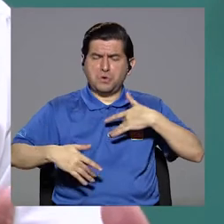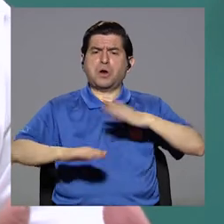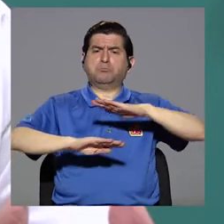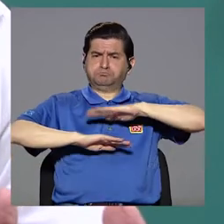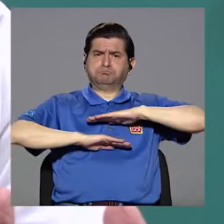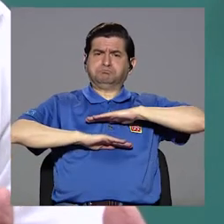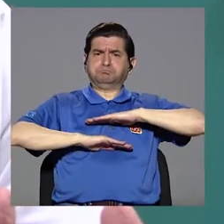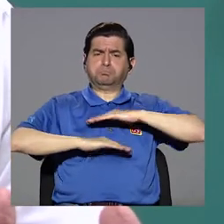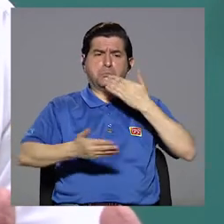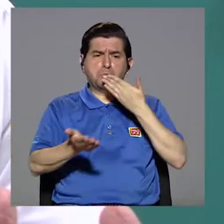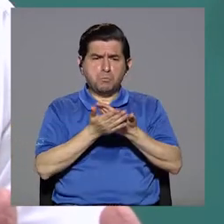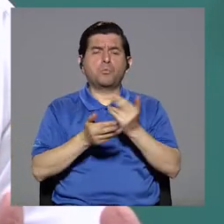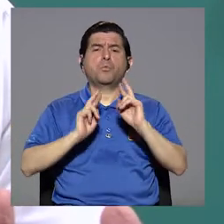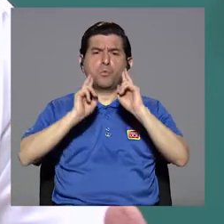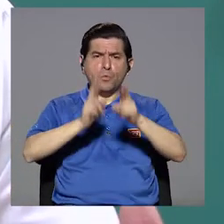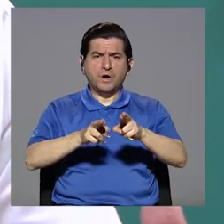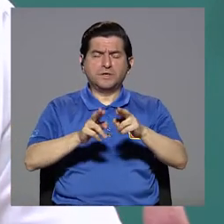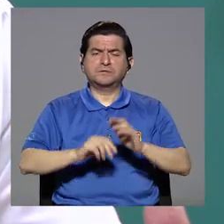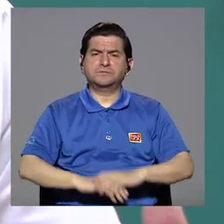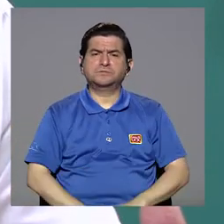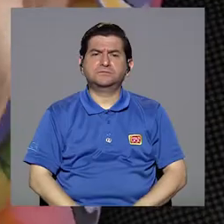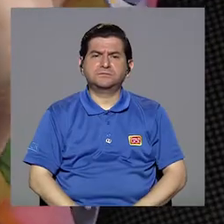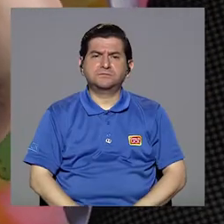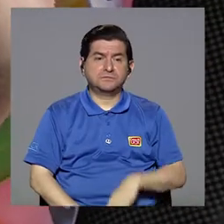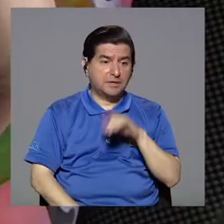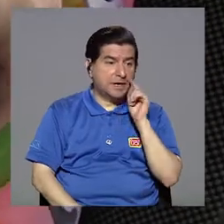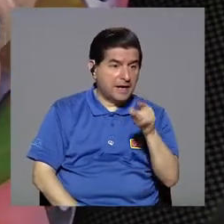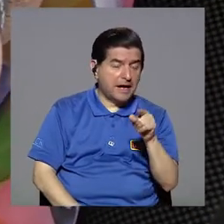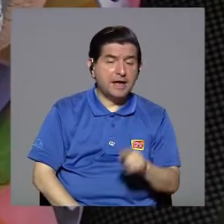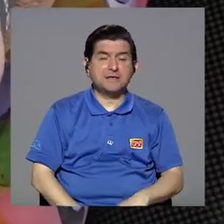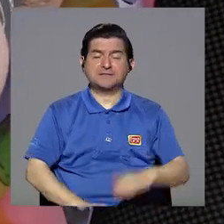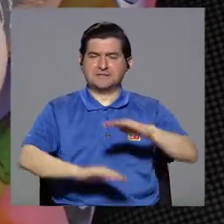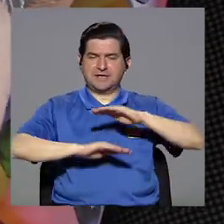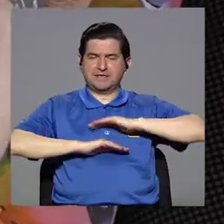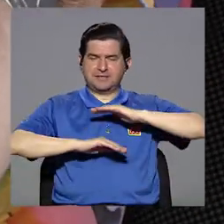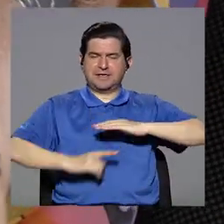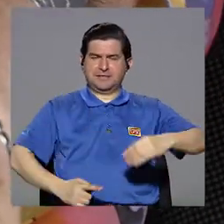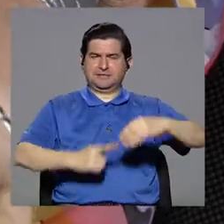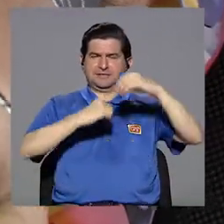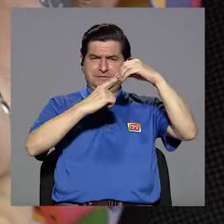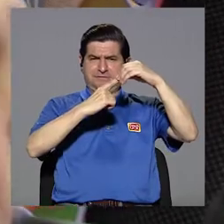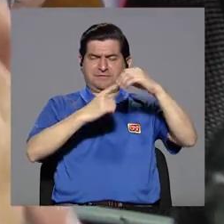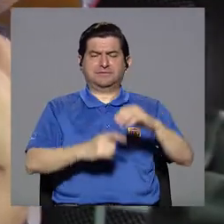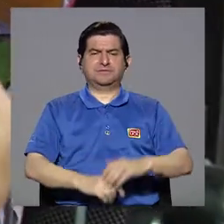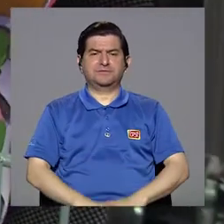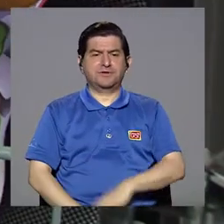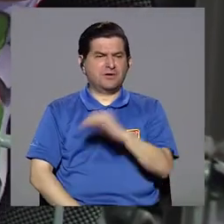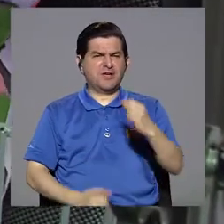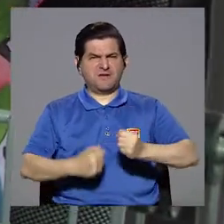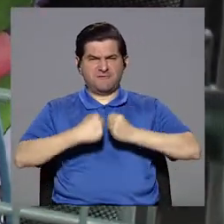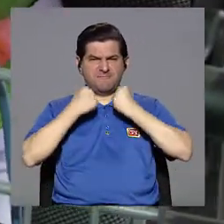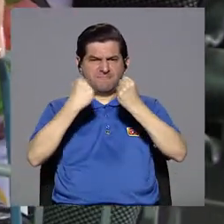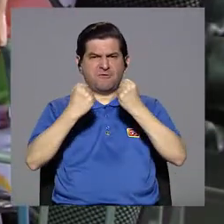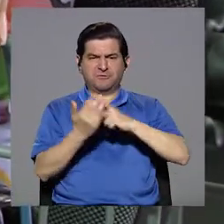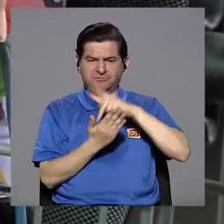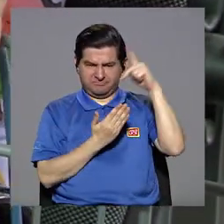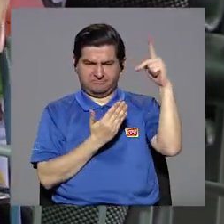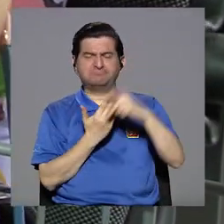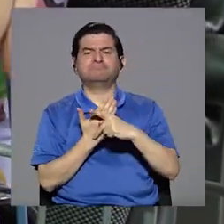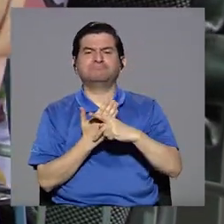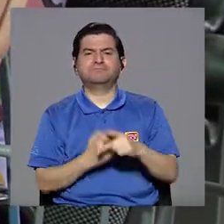gente se sentía muy satisfecha y con muy buenos resultados yo creo que esos fueron nuestra gran satisfacción y lo que hizo